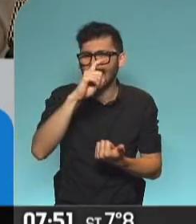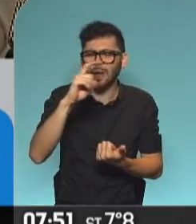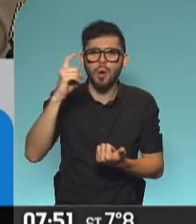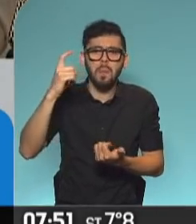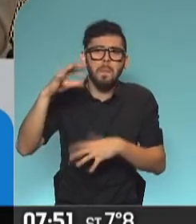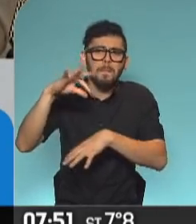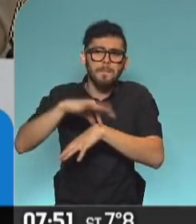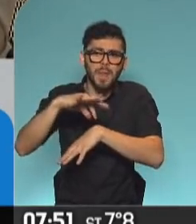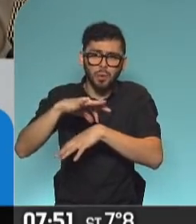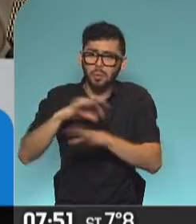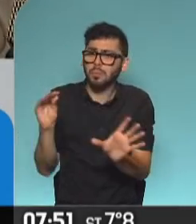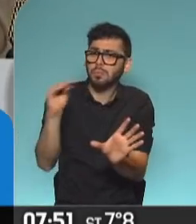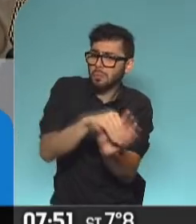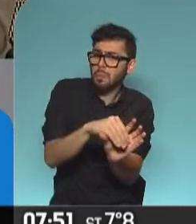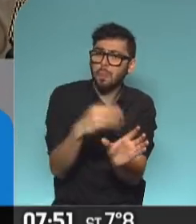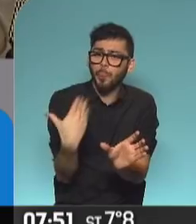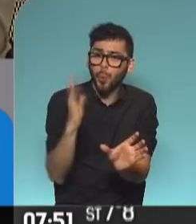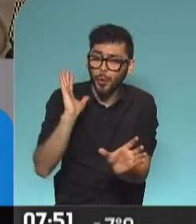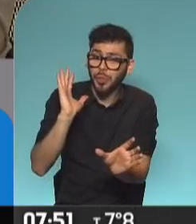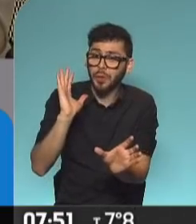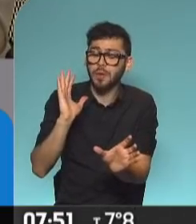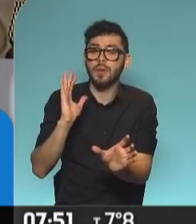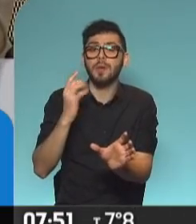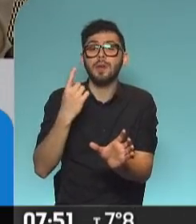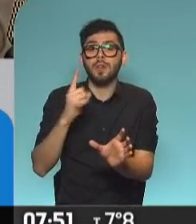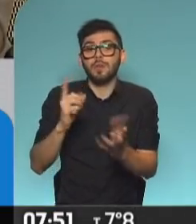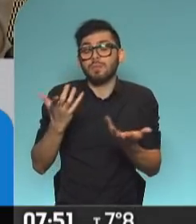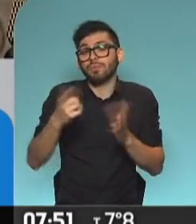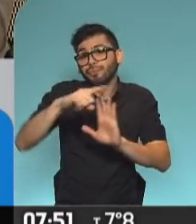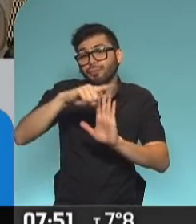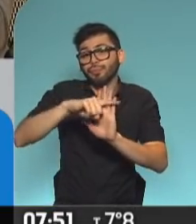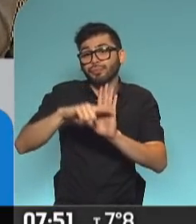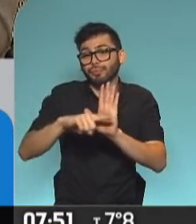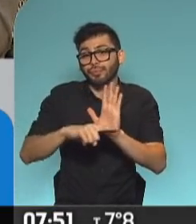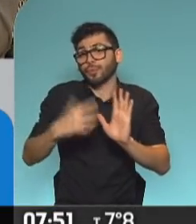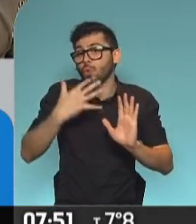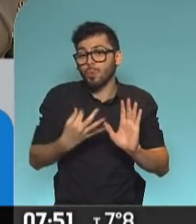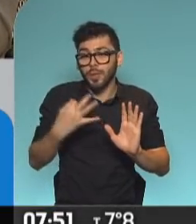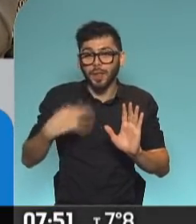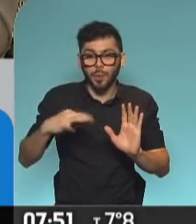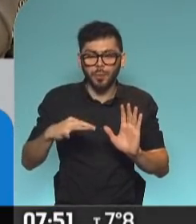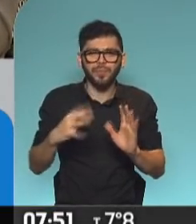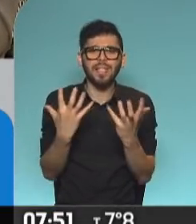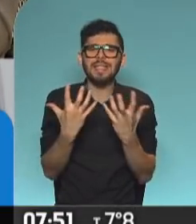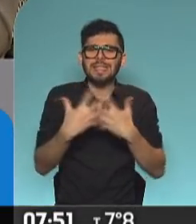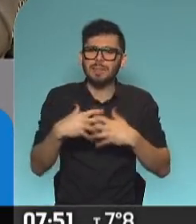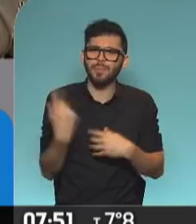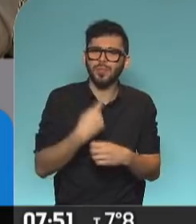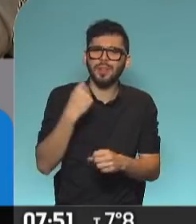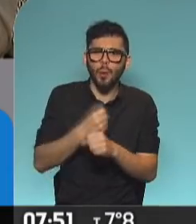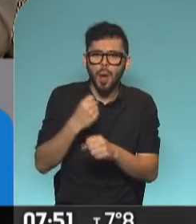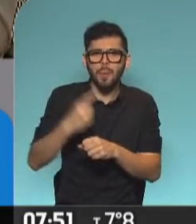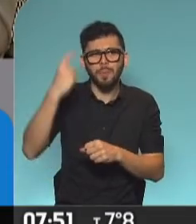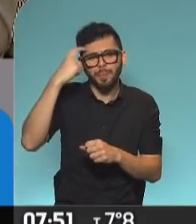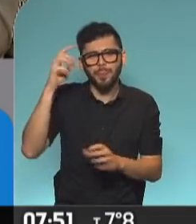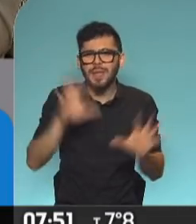poder trabajar en el sistema con las salvaguardas que corresponden llevar adelante. El sistema lo trabajamos y lo pensamos y lo llevamos